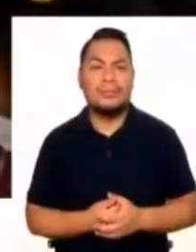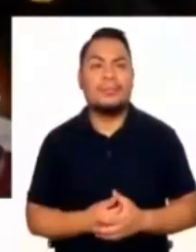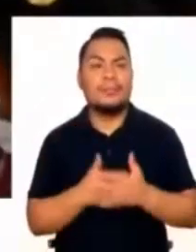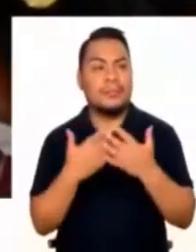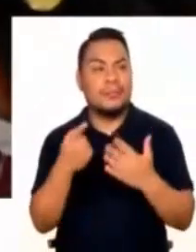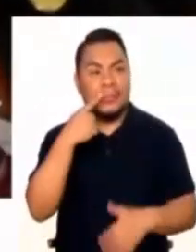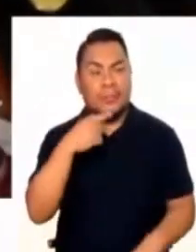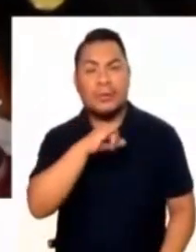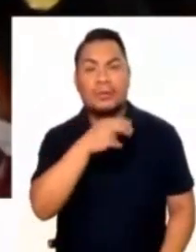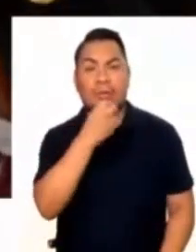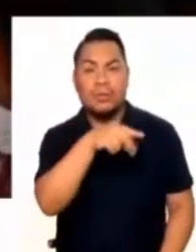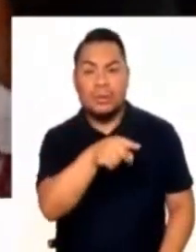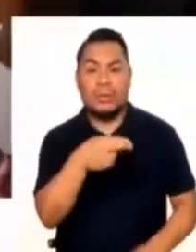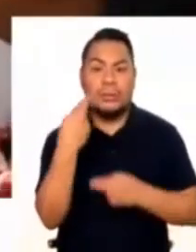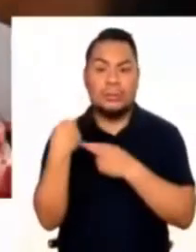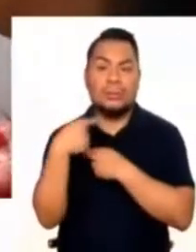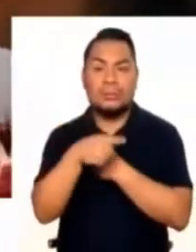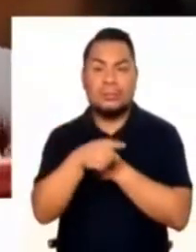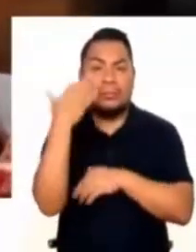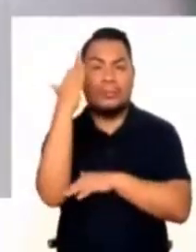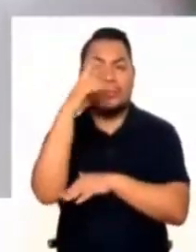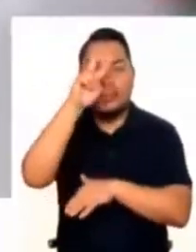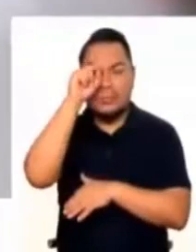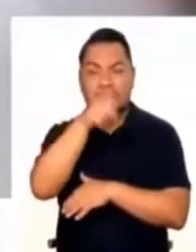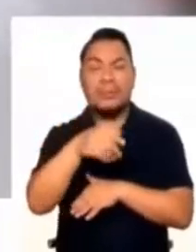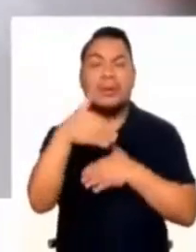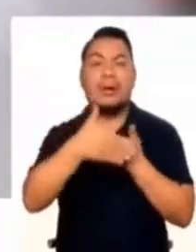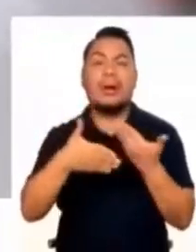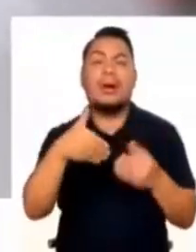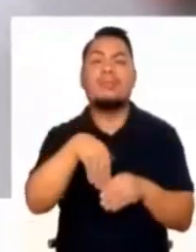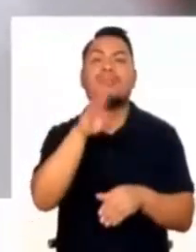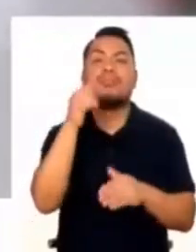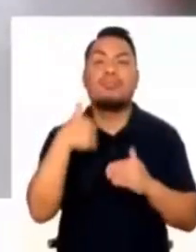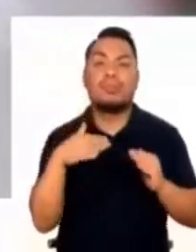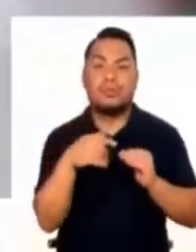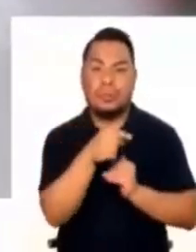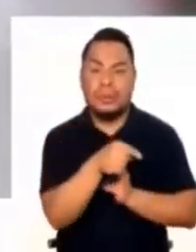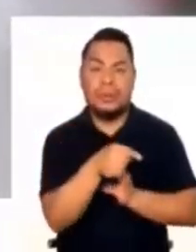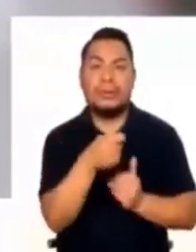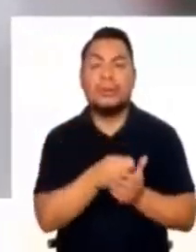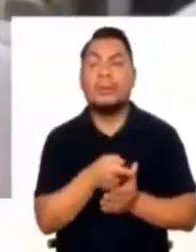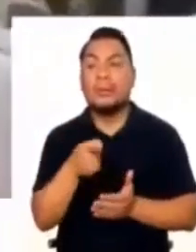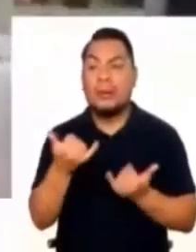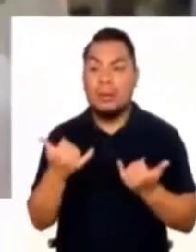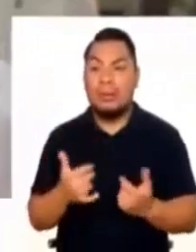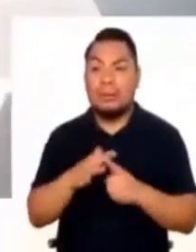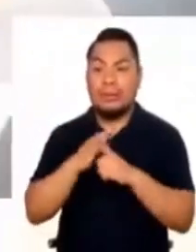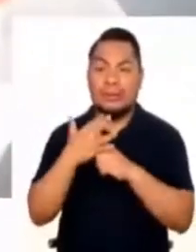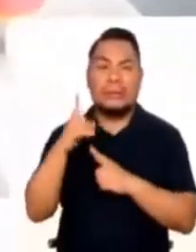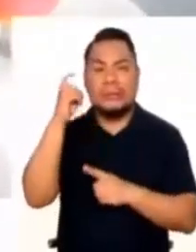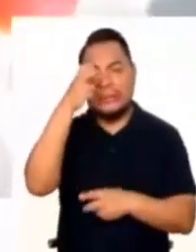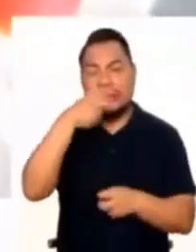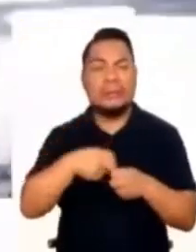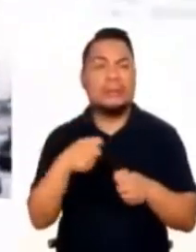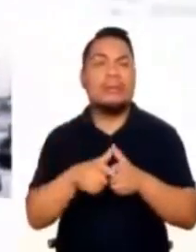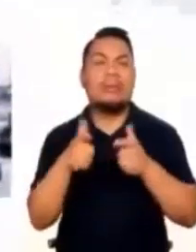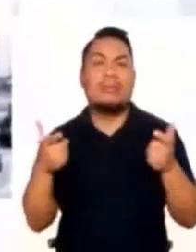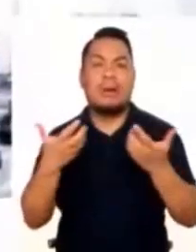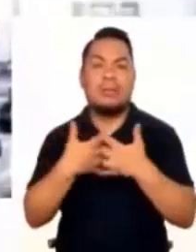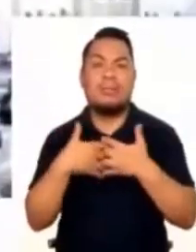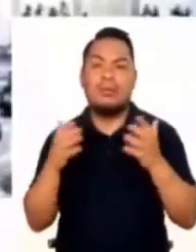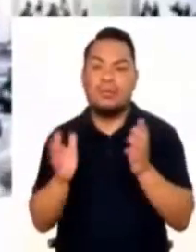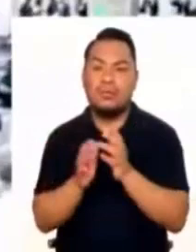John Sarmiento, representante de la Federación Peruana de Cajas Municipales, señala que el actual contexto golpea duramente a las MIPES,